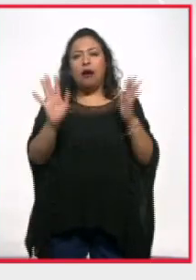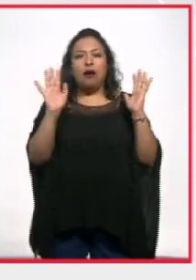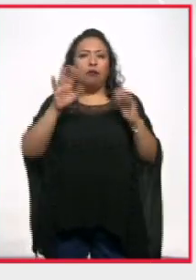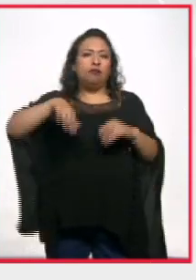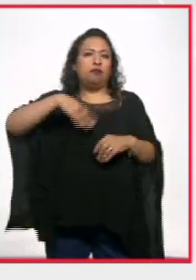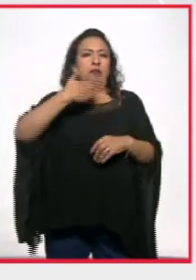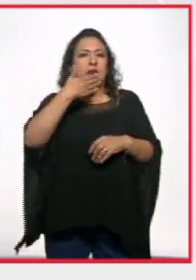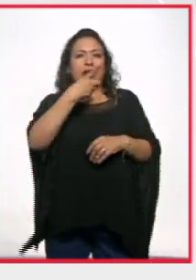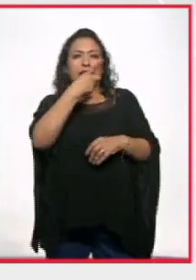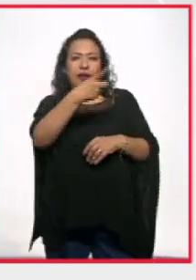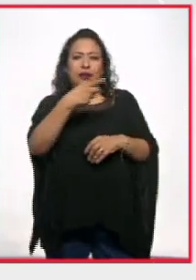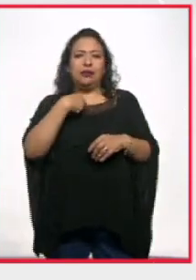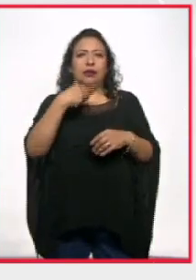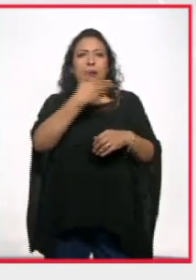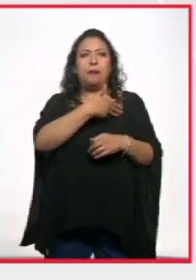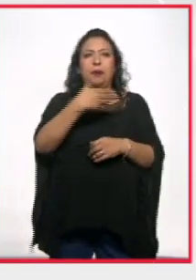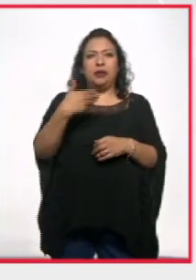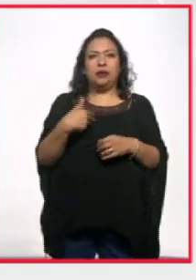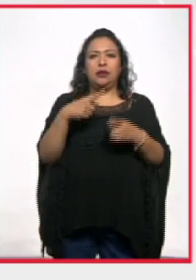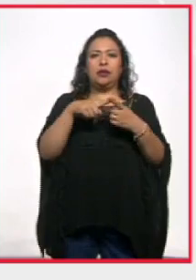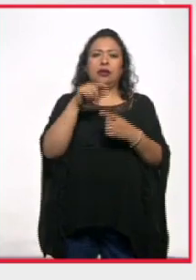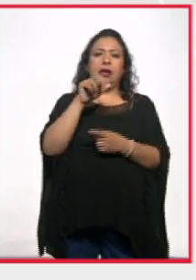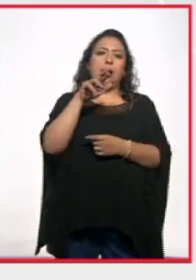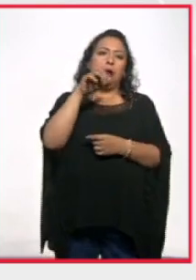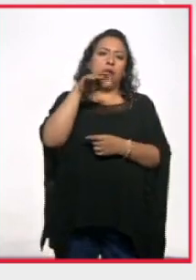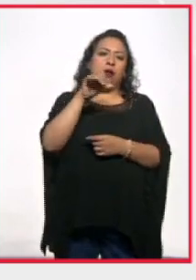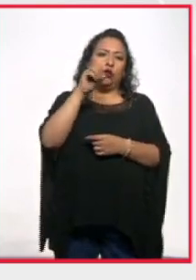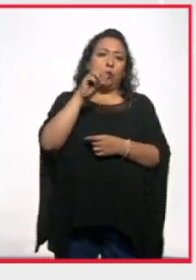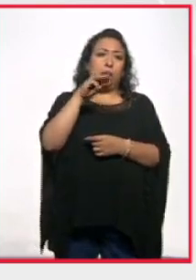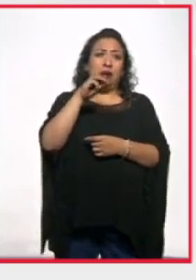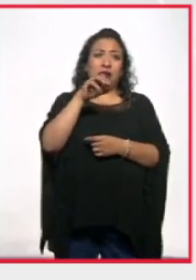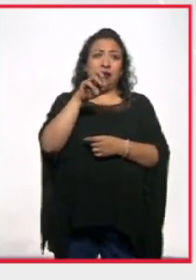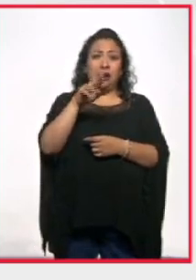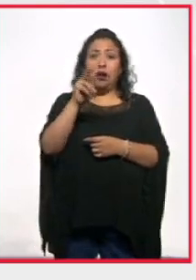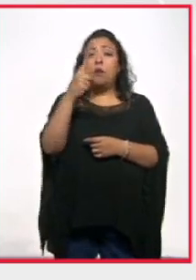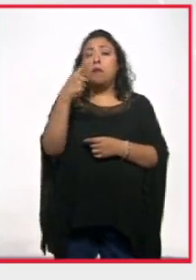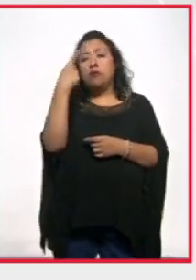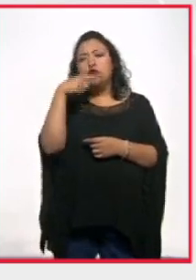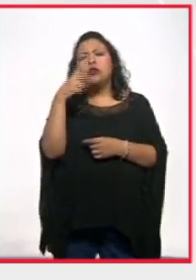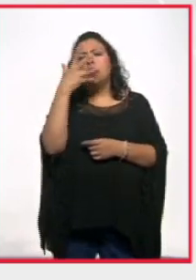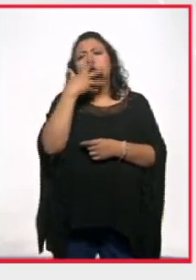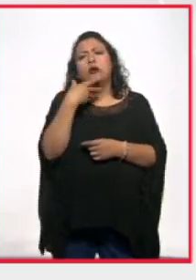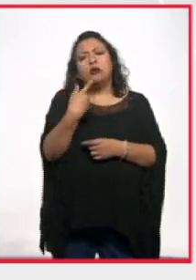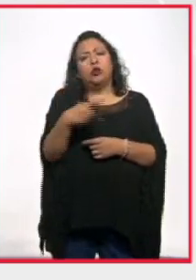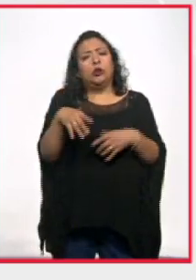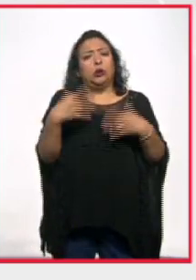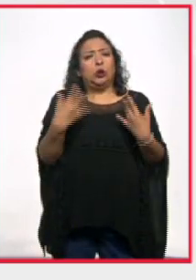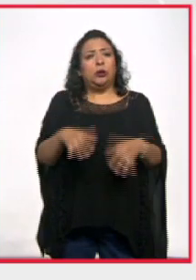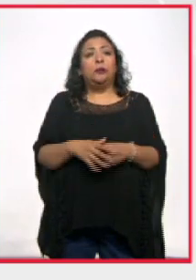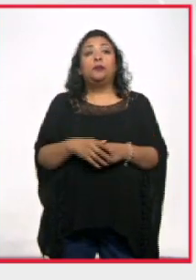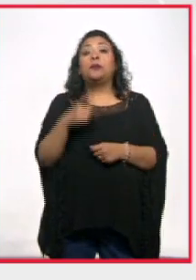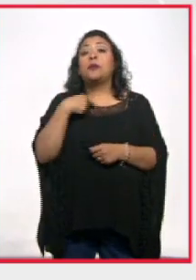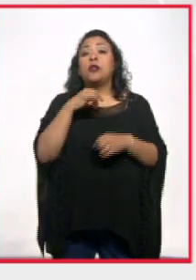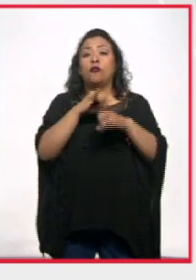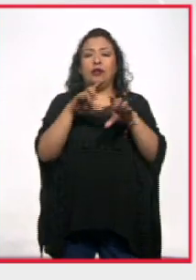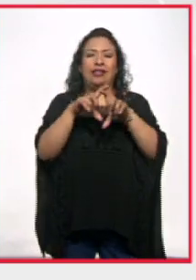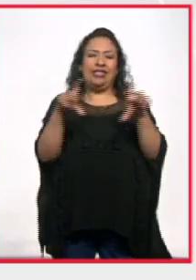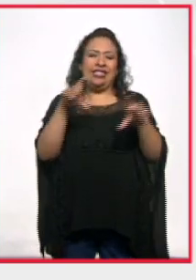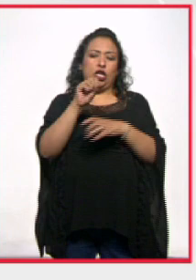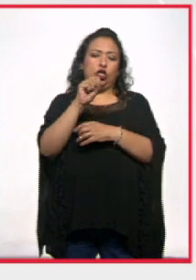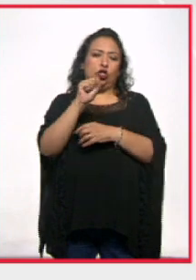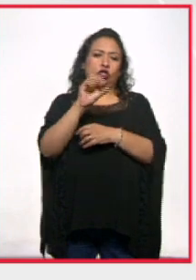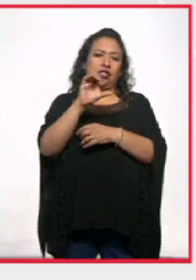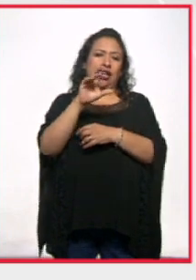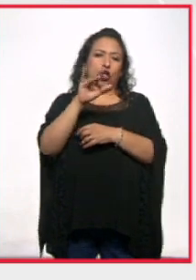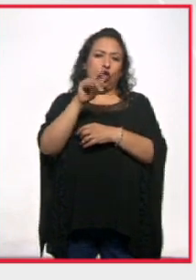bien dice también nuestro presidente Armando Manzanero, aquí nace la música más bella del mundo. Con información y texto de